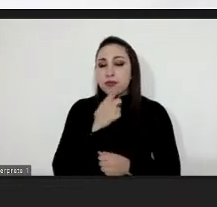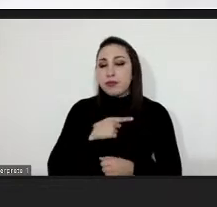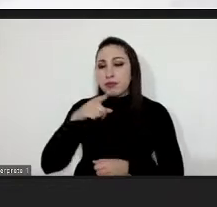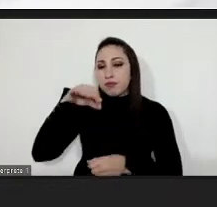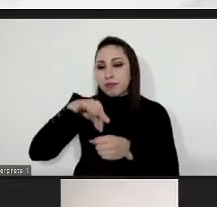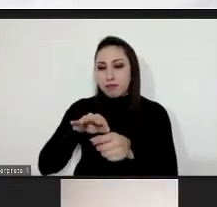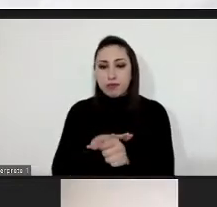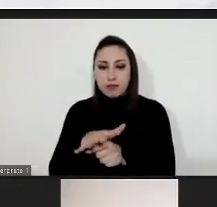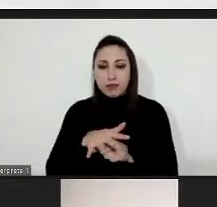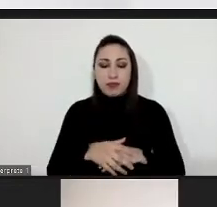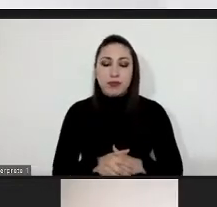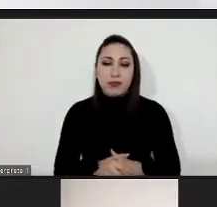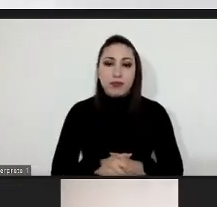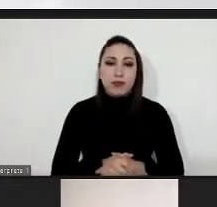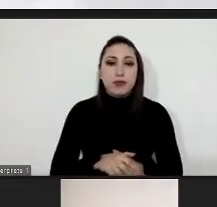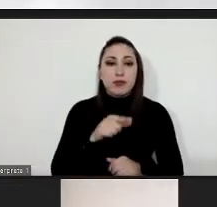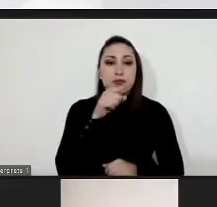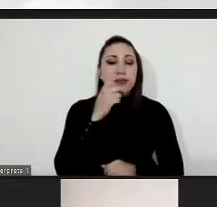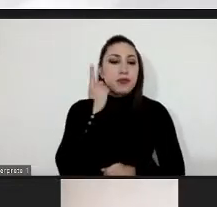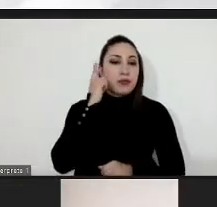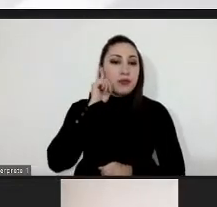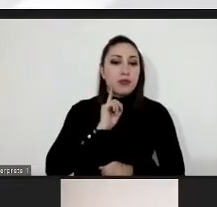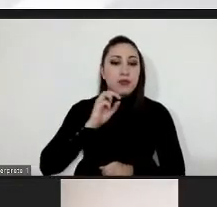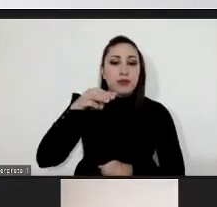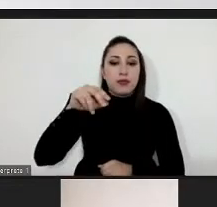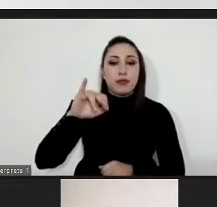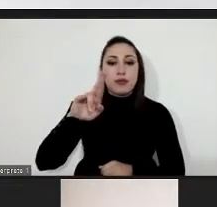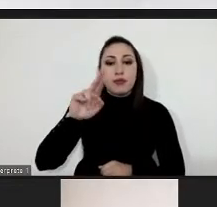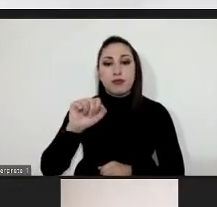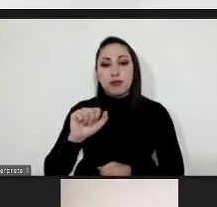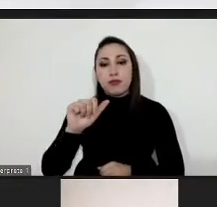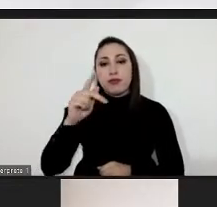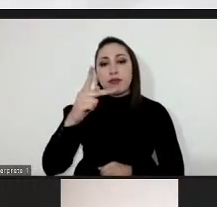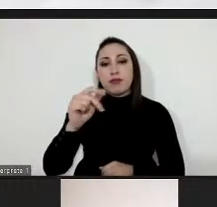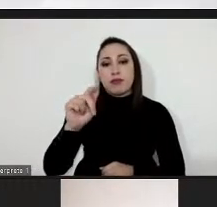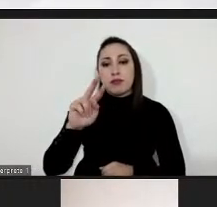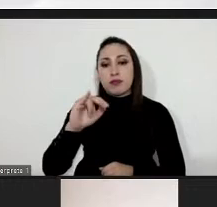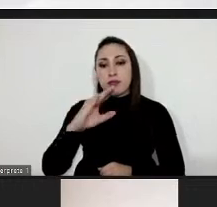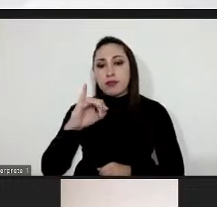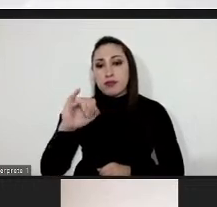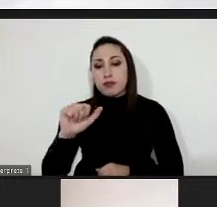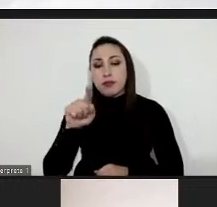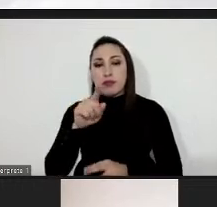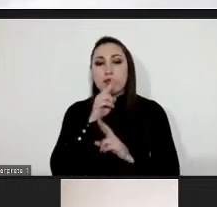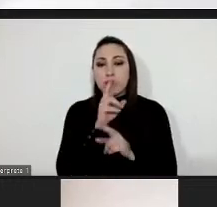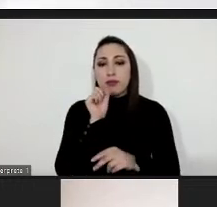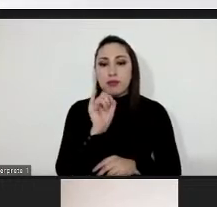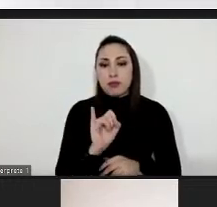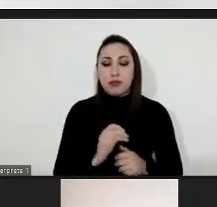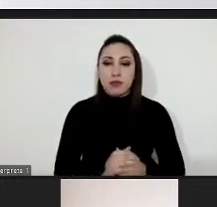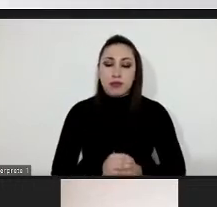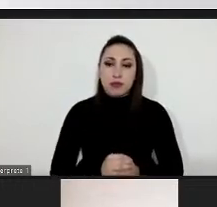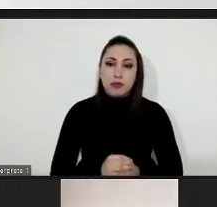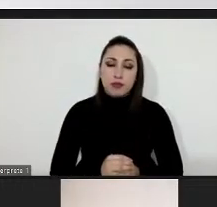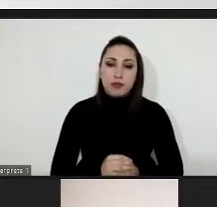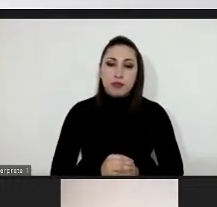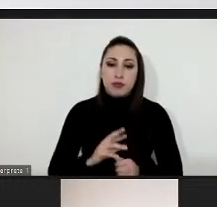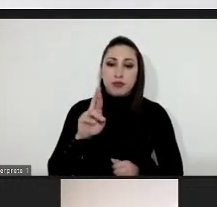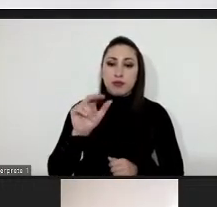sentido de su voto. María Patricia Yaguno Pérez. Yaguno Patricia, a favor.